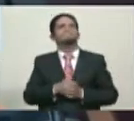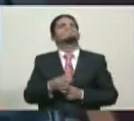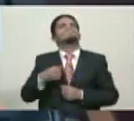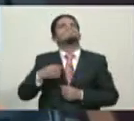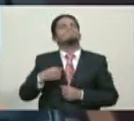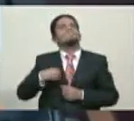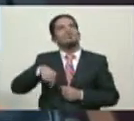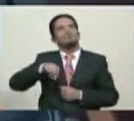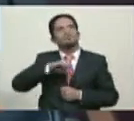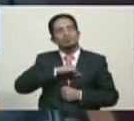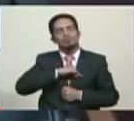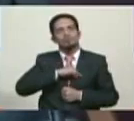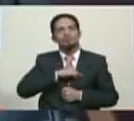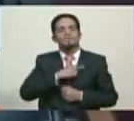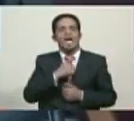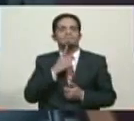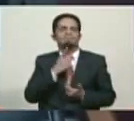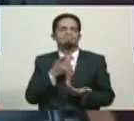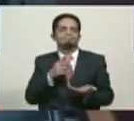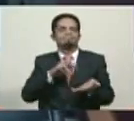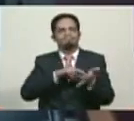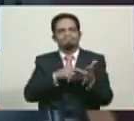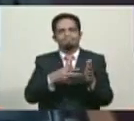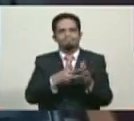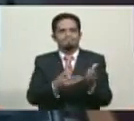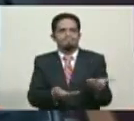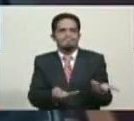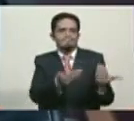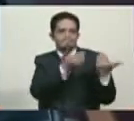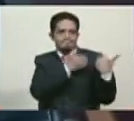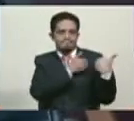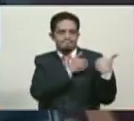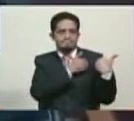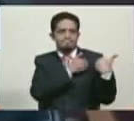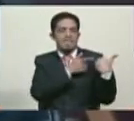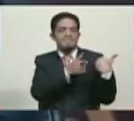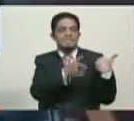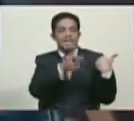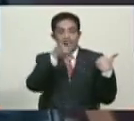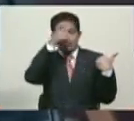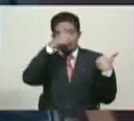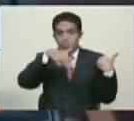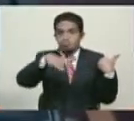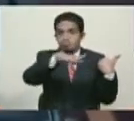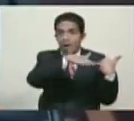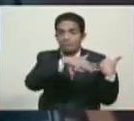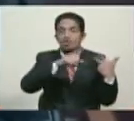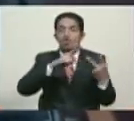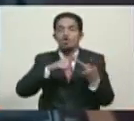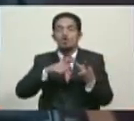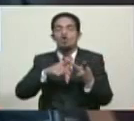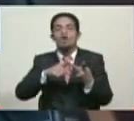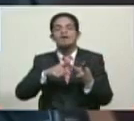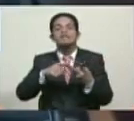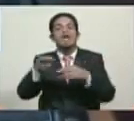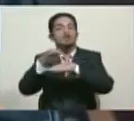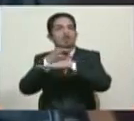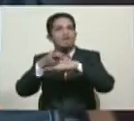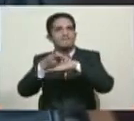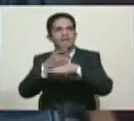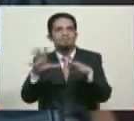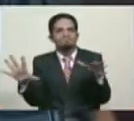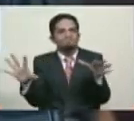la corresponsabilidad necesaria entre el Estado y la sociedad civil, léase pueblo, para lograr que la independencia,